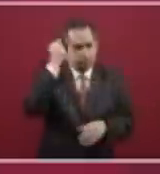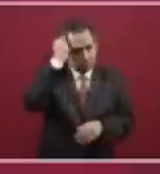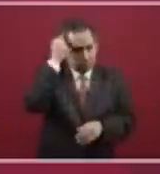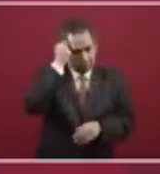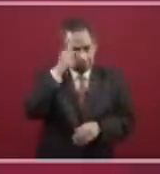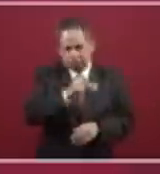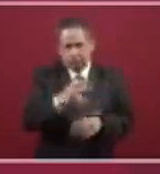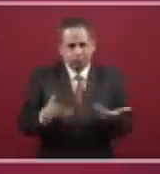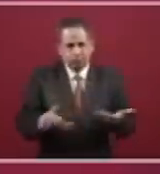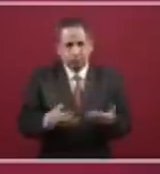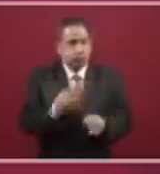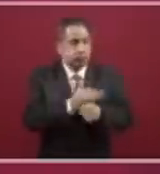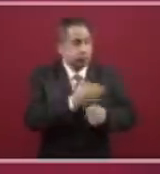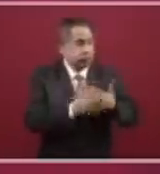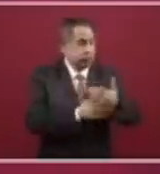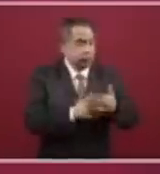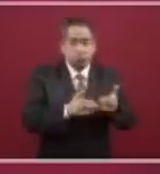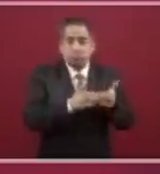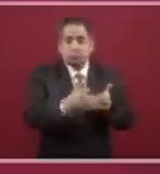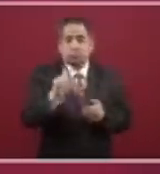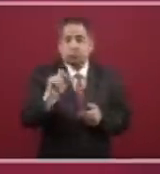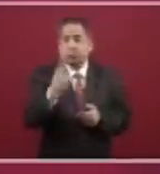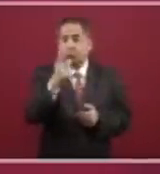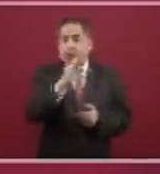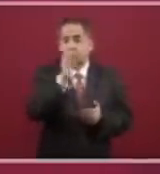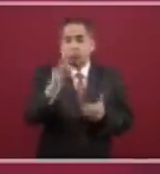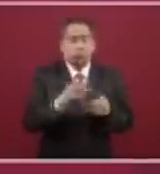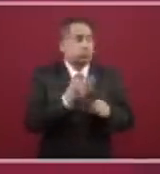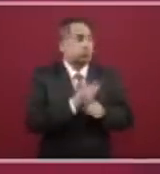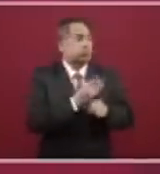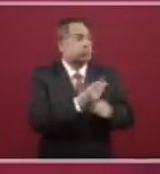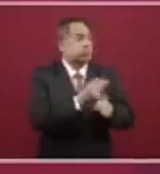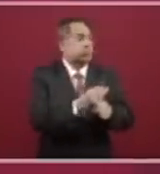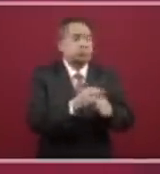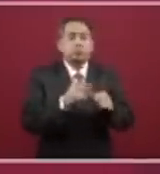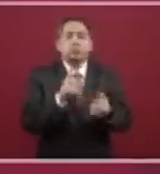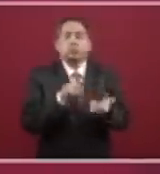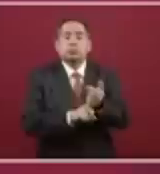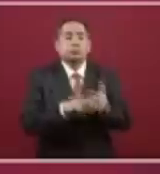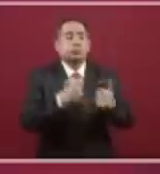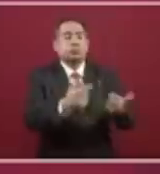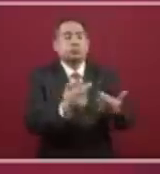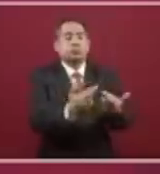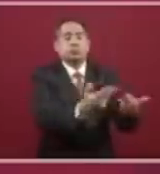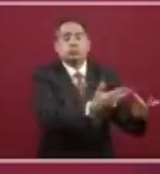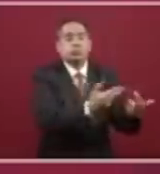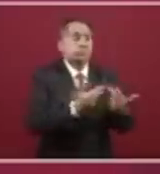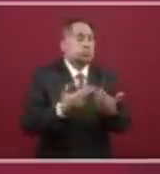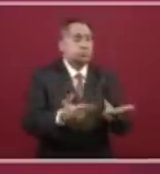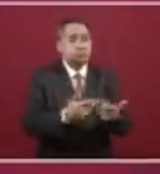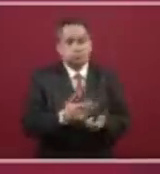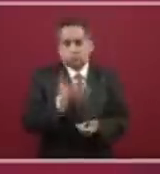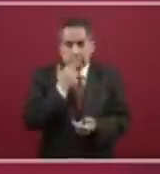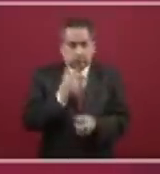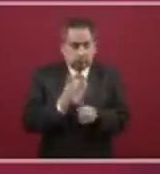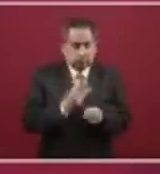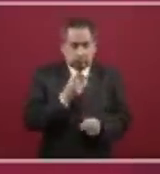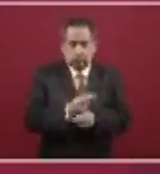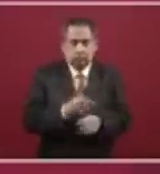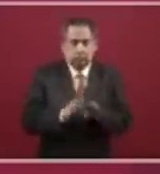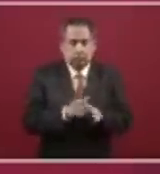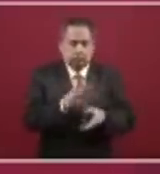del 21 por ciento había ya generado graves impactos en algunos casos irreversibles e in